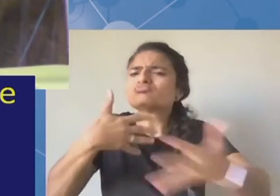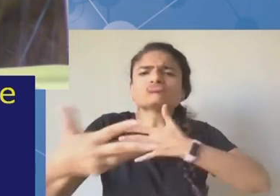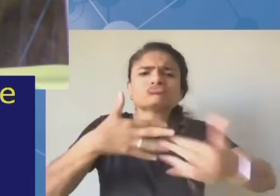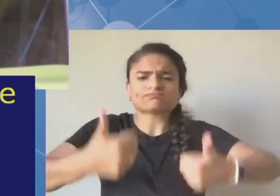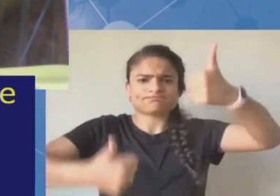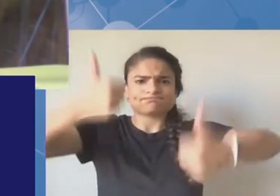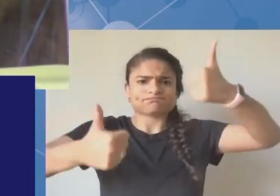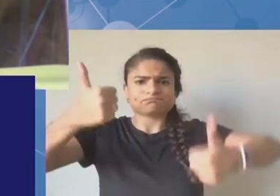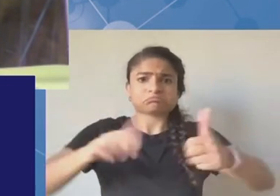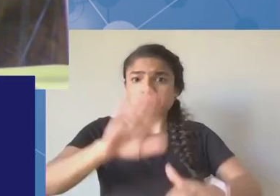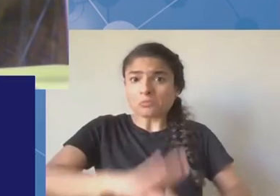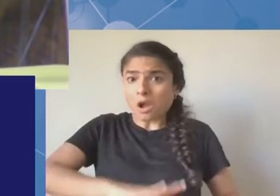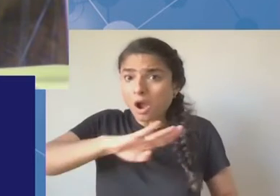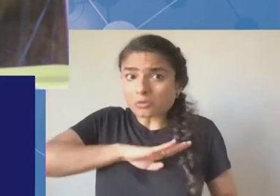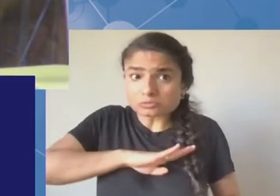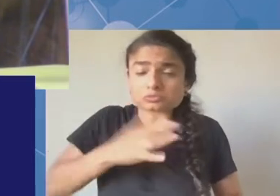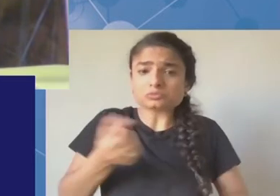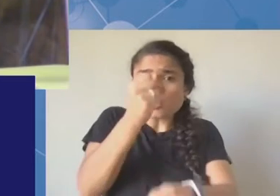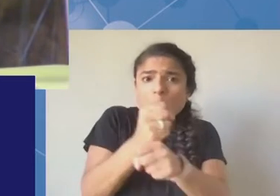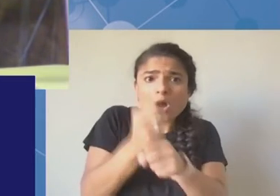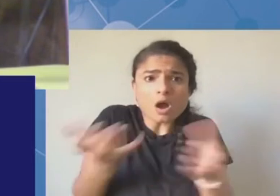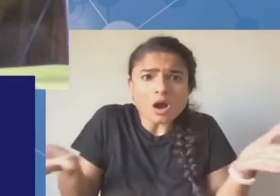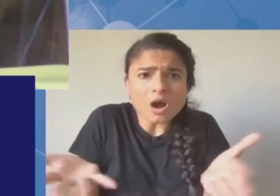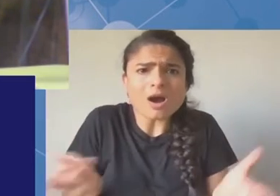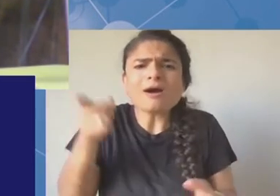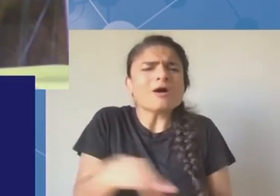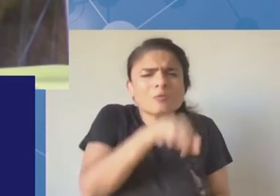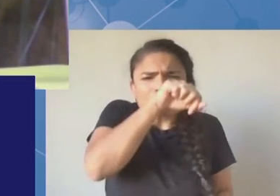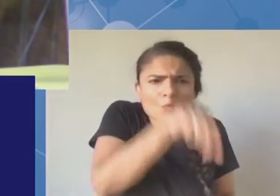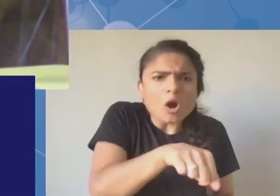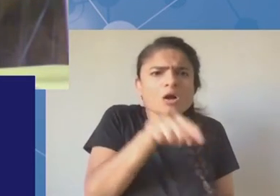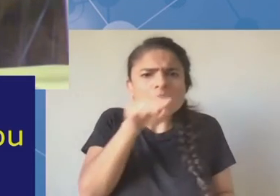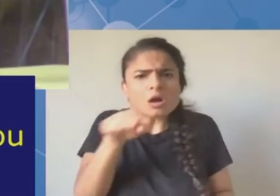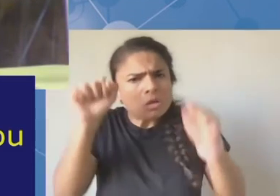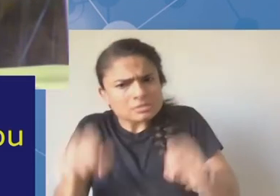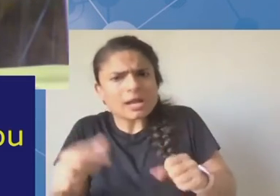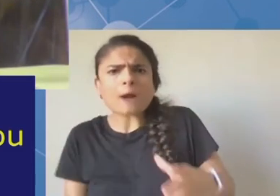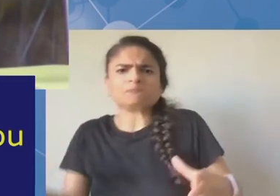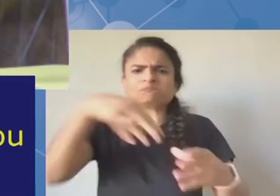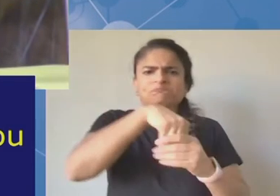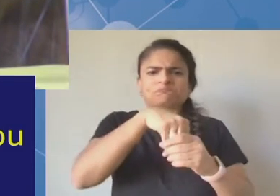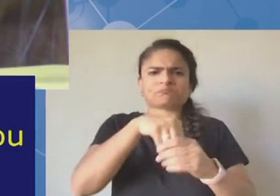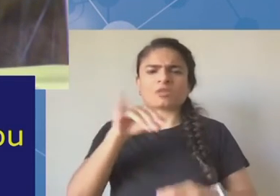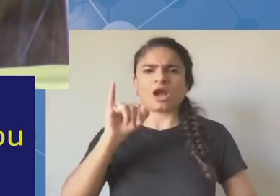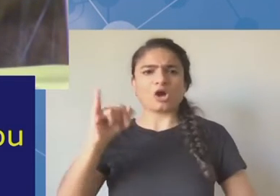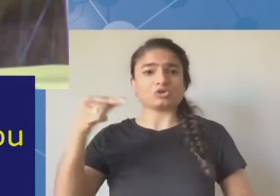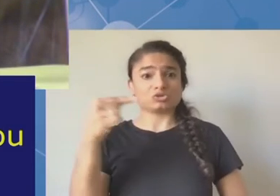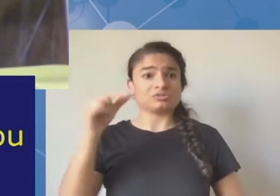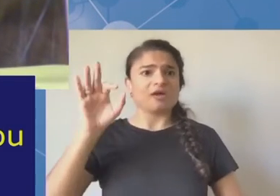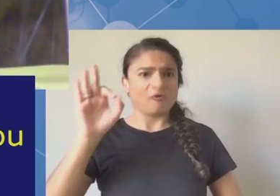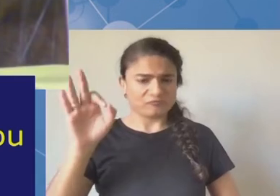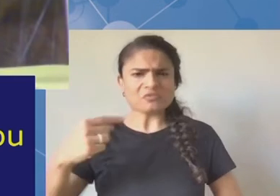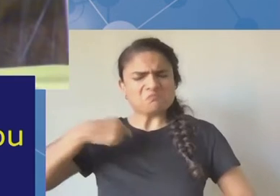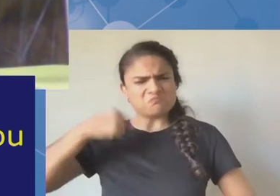etcétera. Todos ellos pueden participar en nuestros trabajos. También considero que representantes de África deben